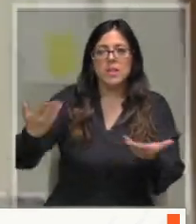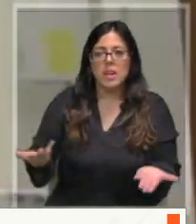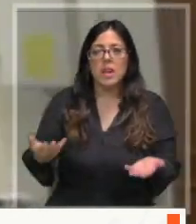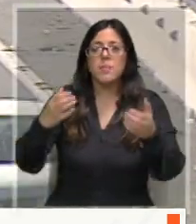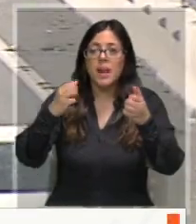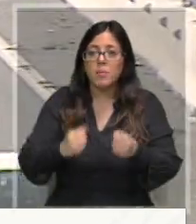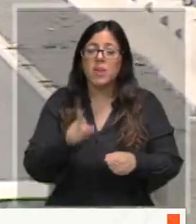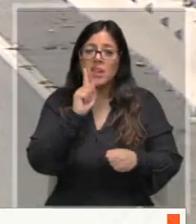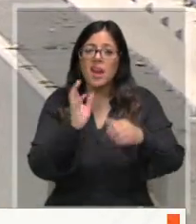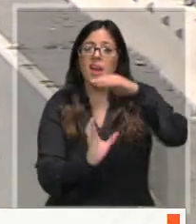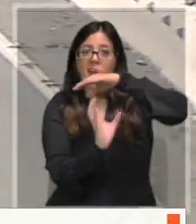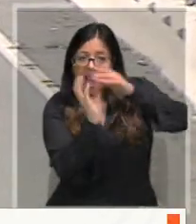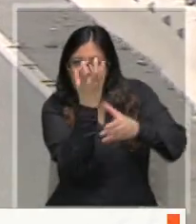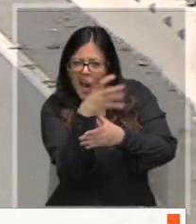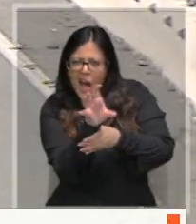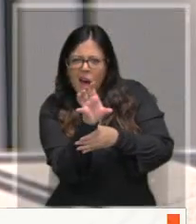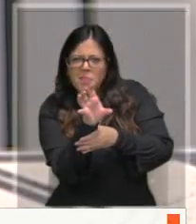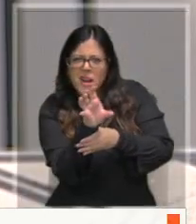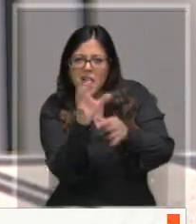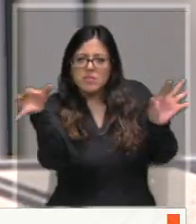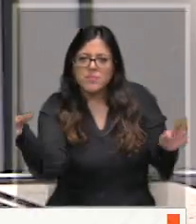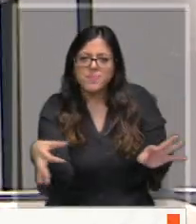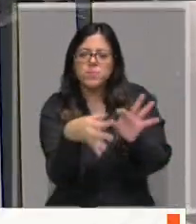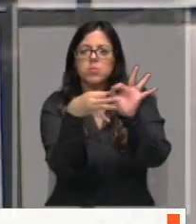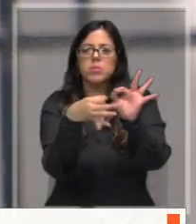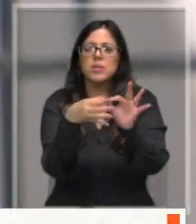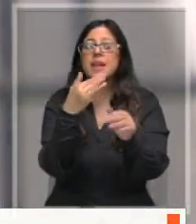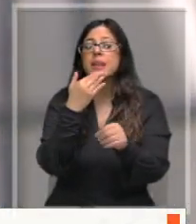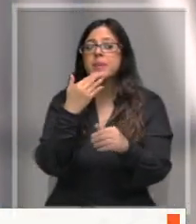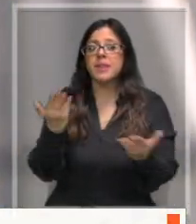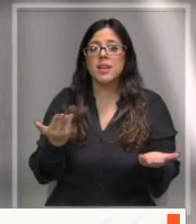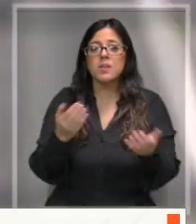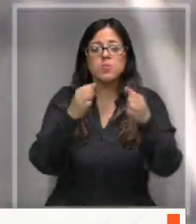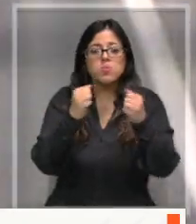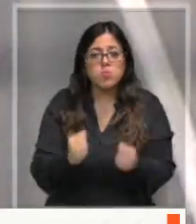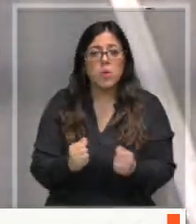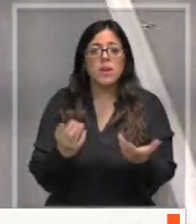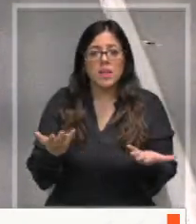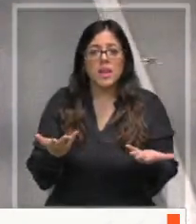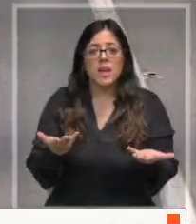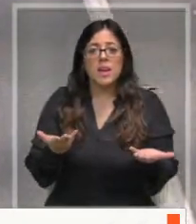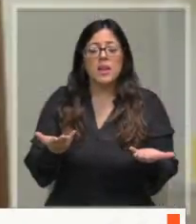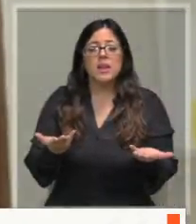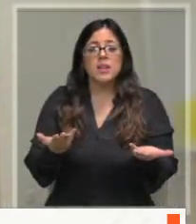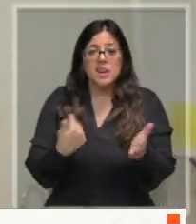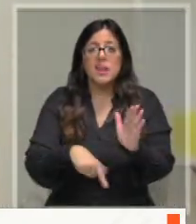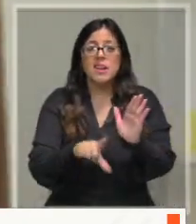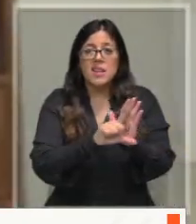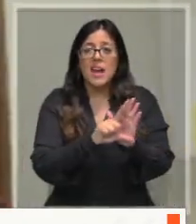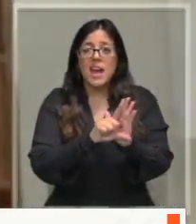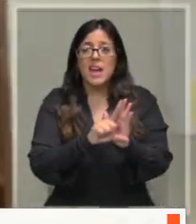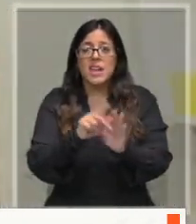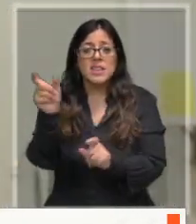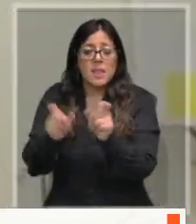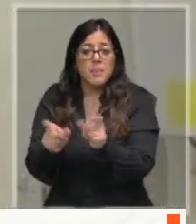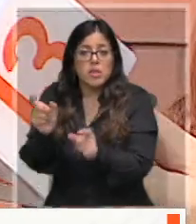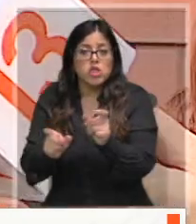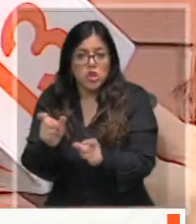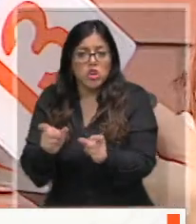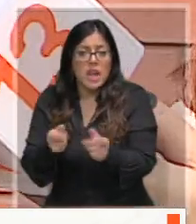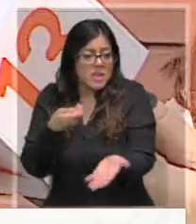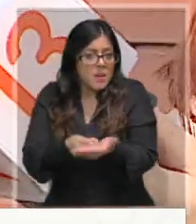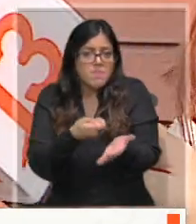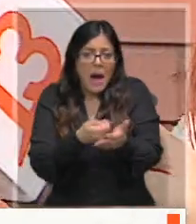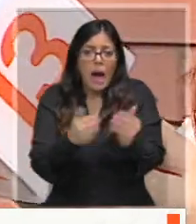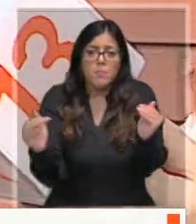instalar cámaras estratégicas e interconectadas. Por otro lado, que pueda actuar la ley de consumidores, de protección a los consumidores.